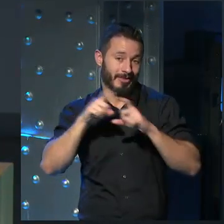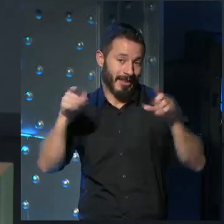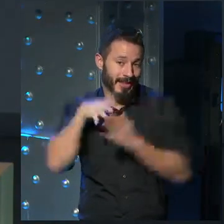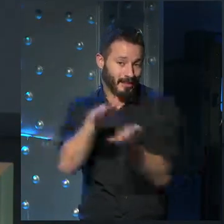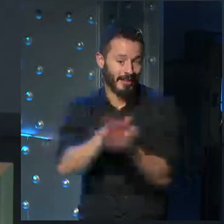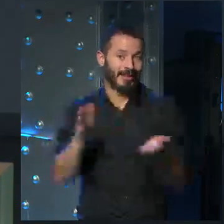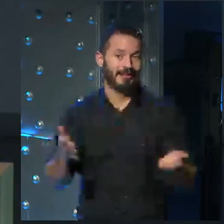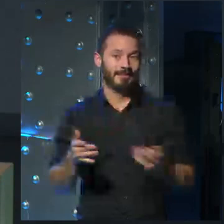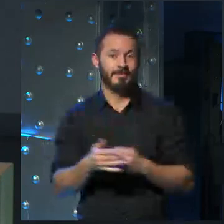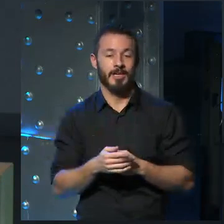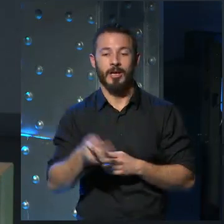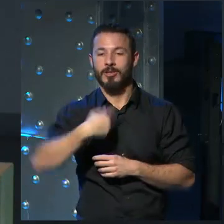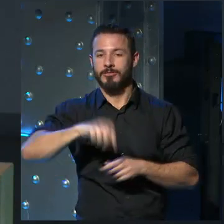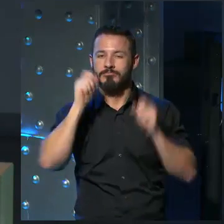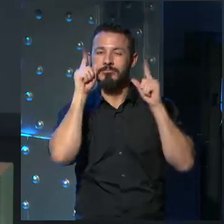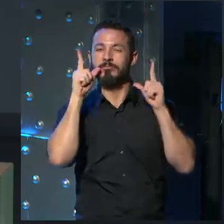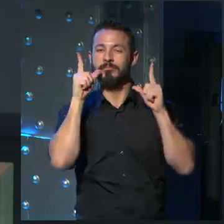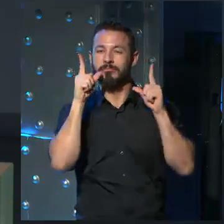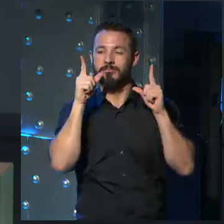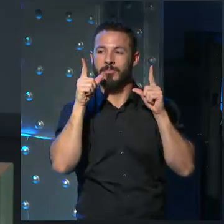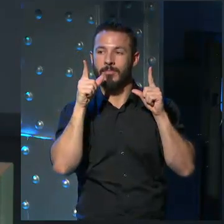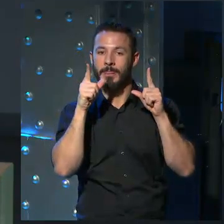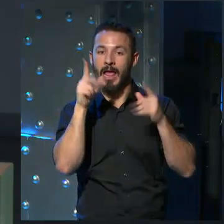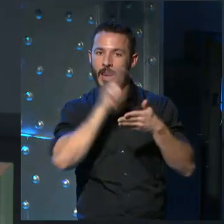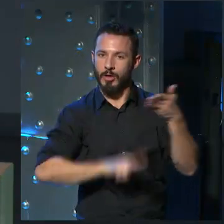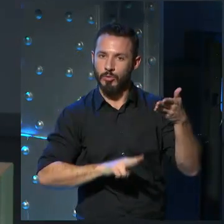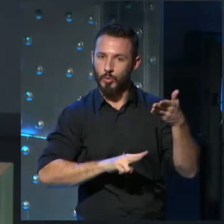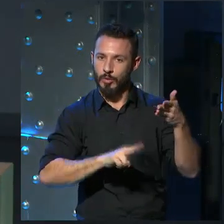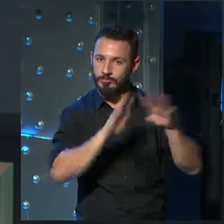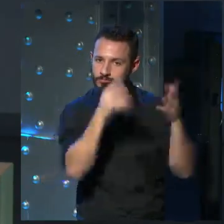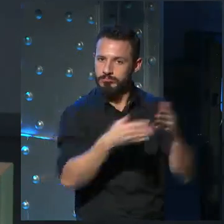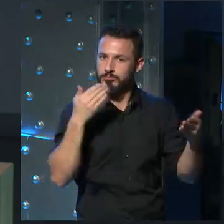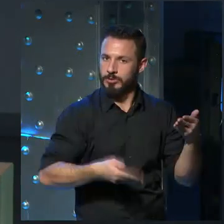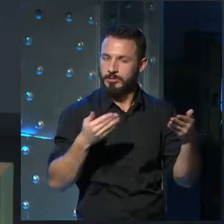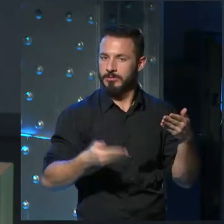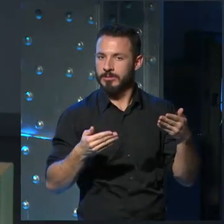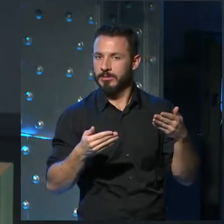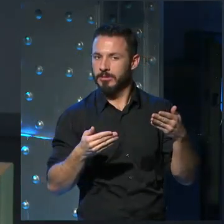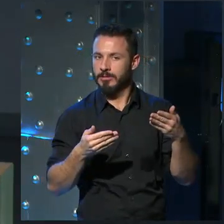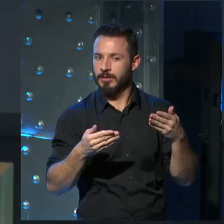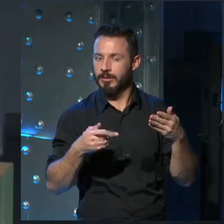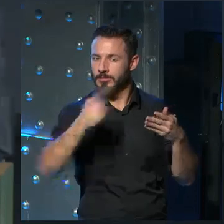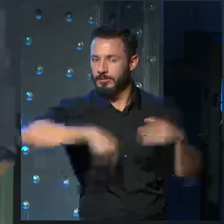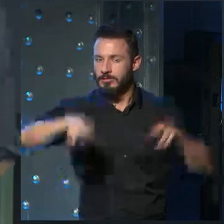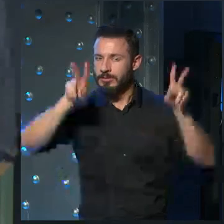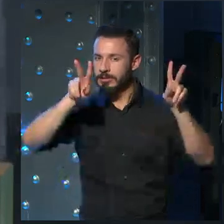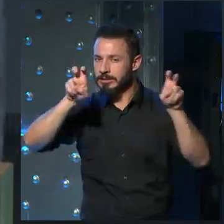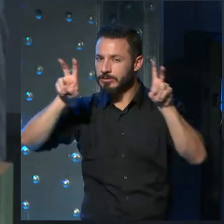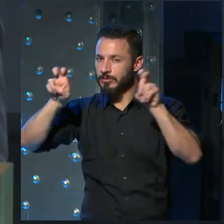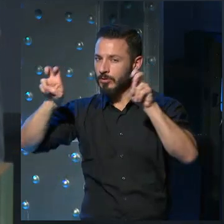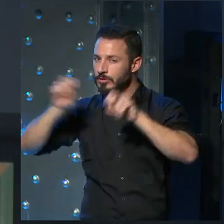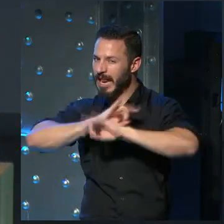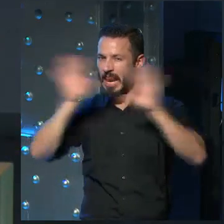que nos hemos dado cuenta de la importancia de este tipo de lectura, vamos buscando títulos